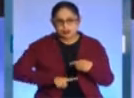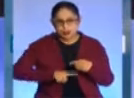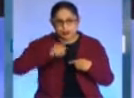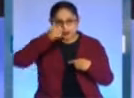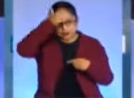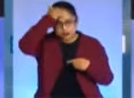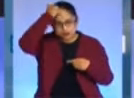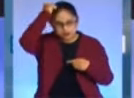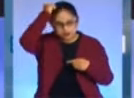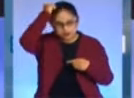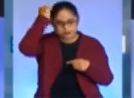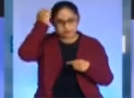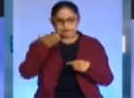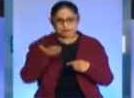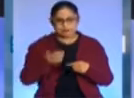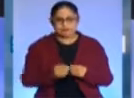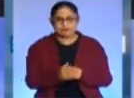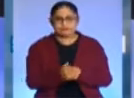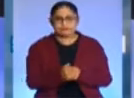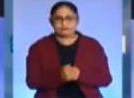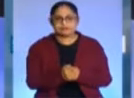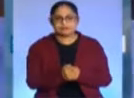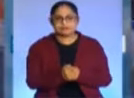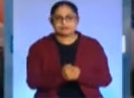estado, Alfredo Ramírez Bedoya.